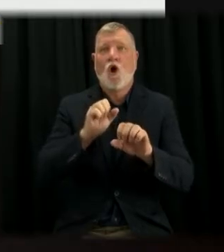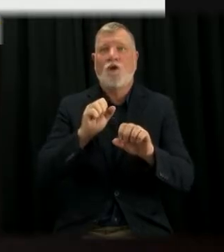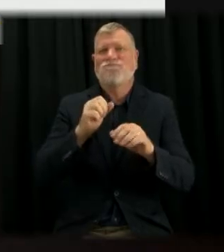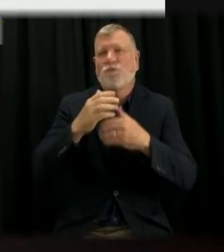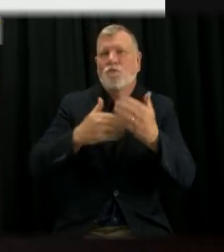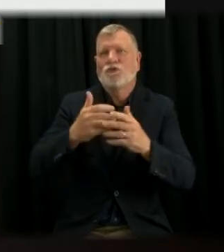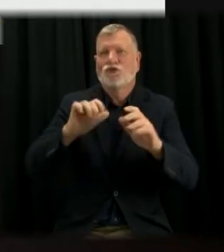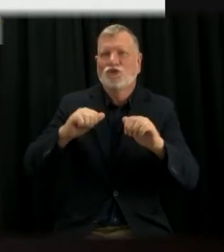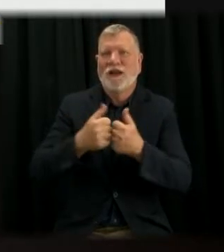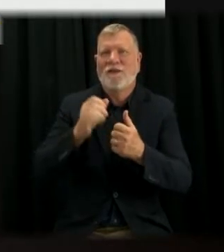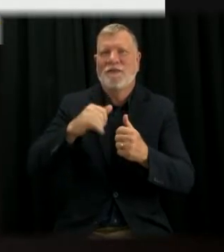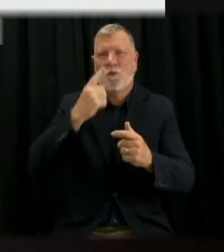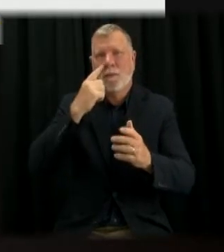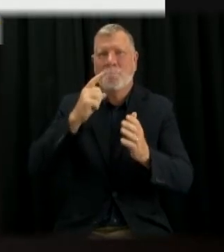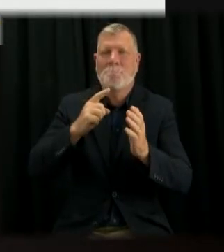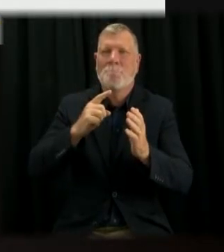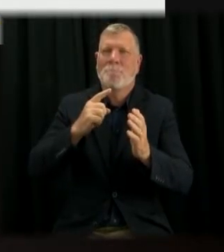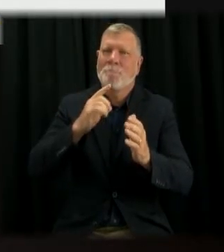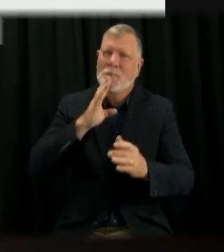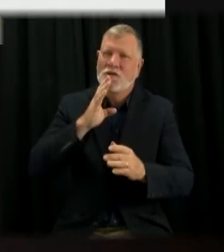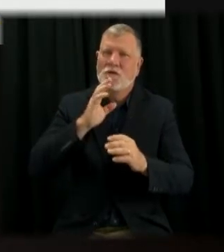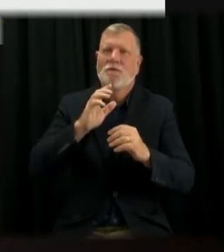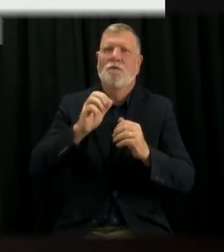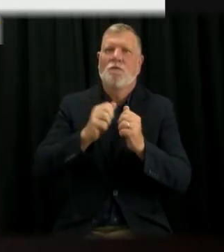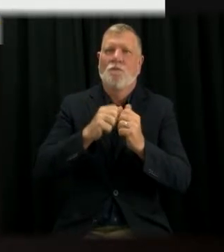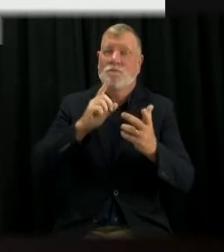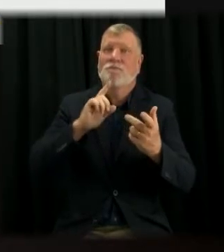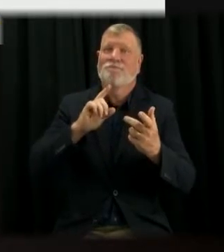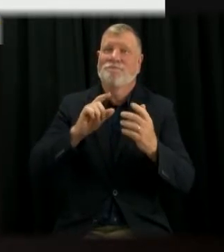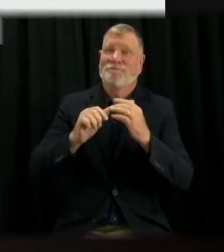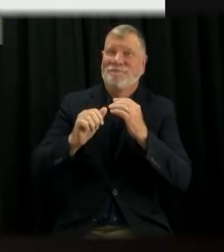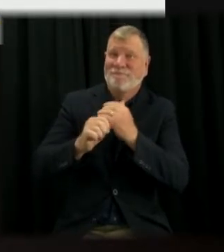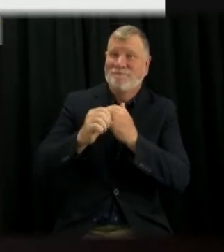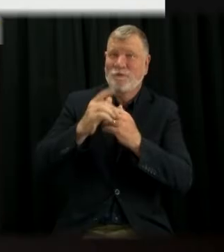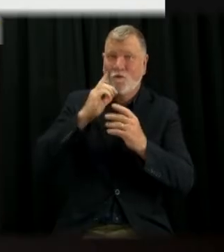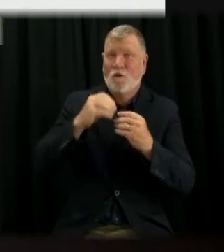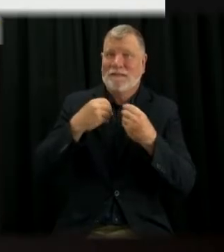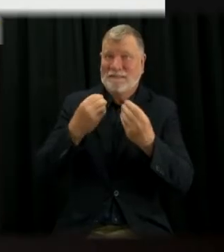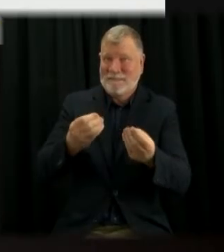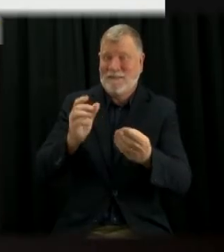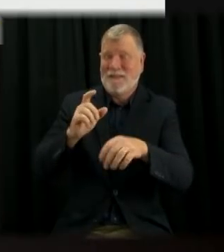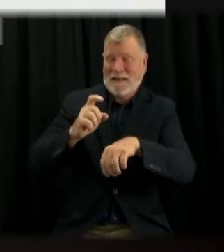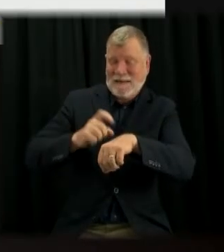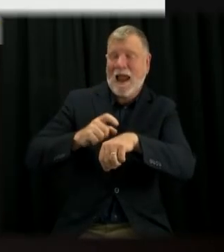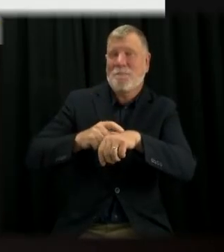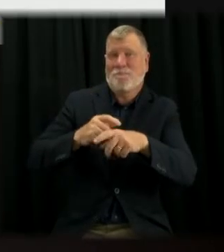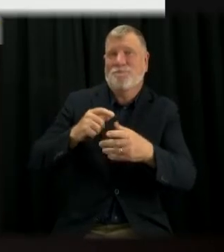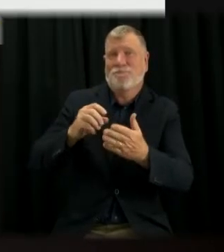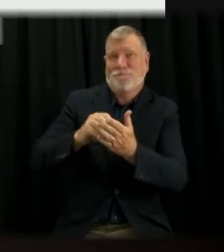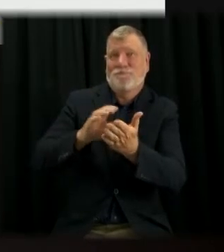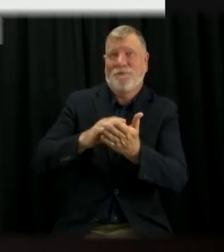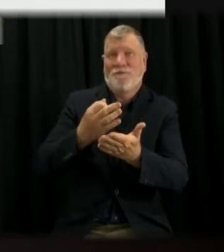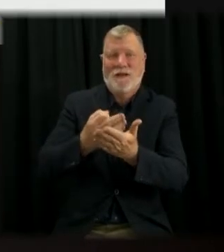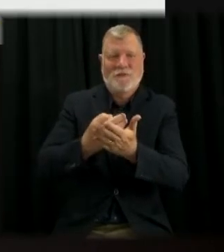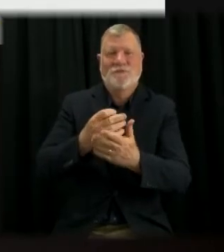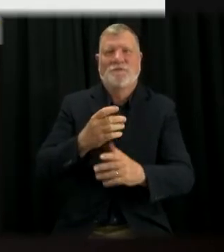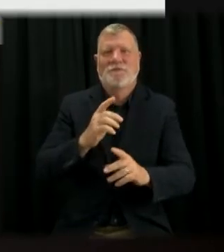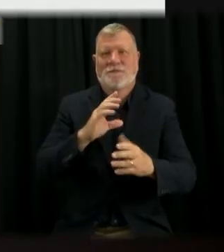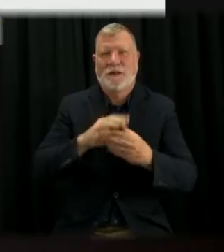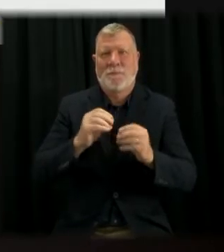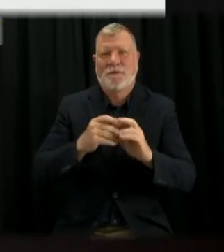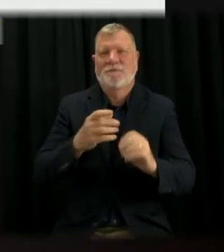de todos los de retos que hemos operacionales que hemos mencionado, han puesto en juego el entregar